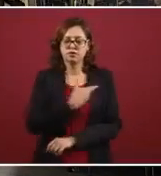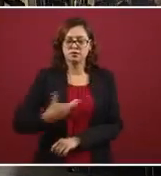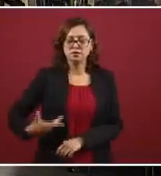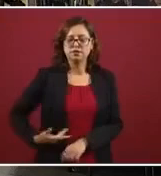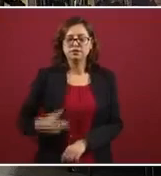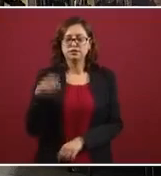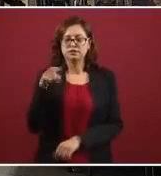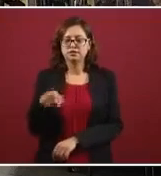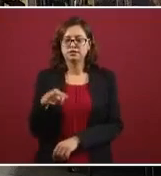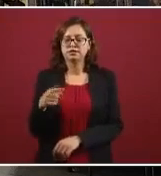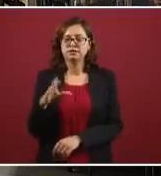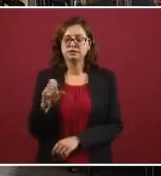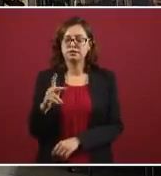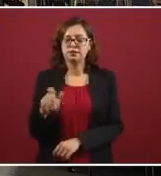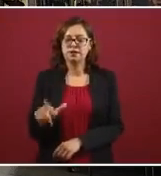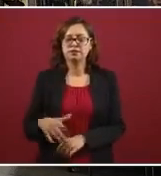Caribe.